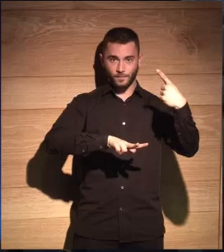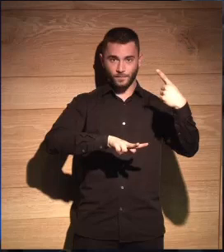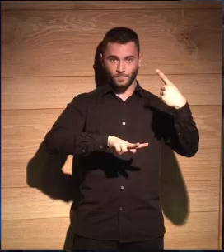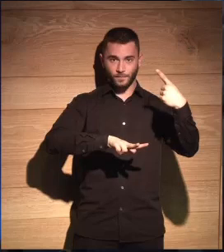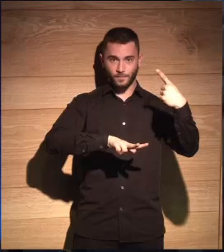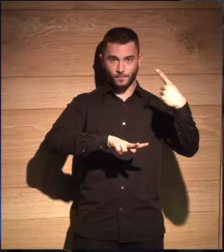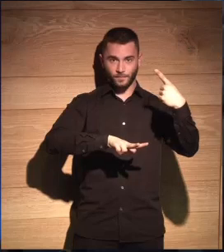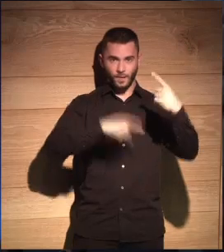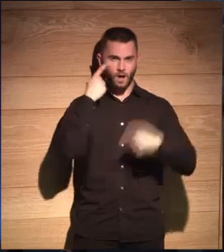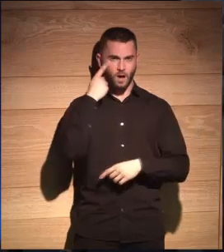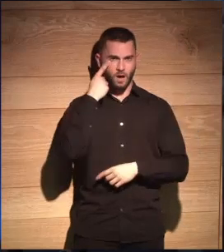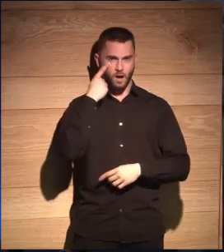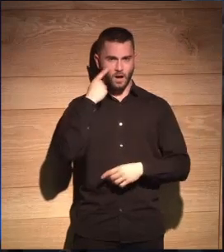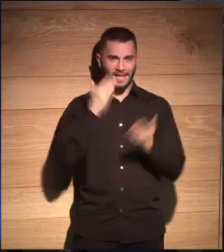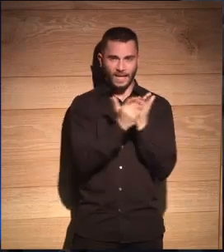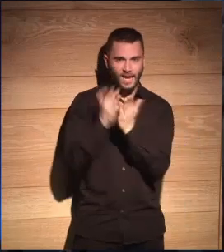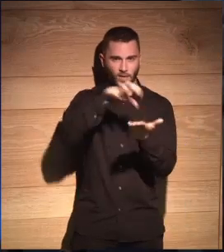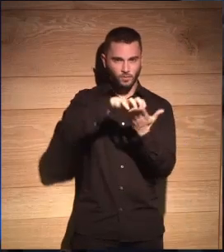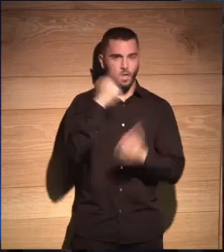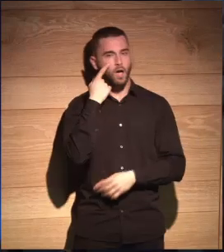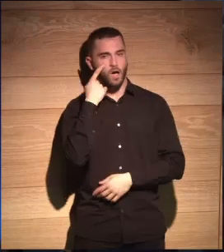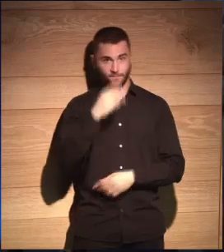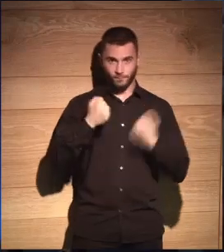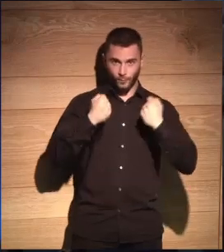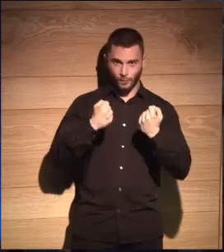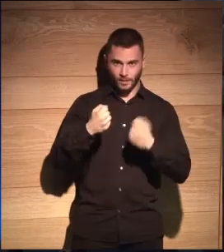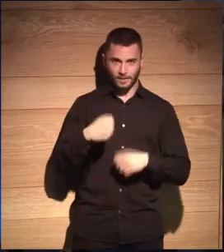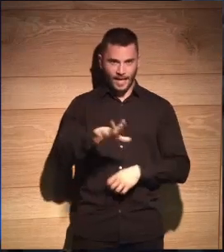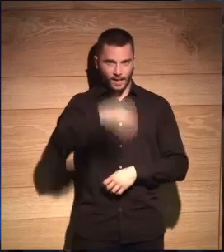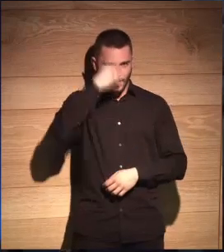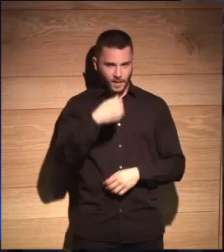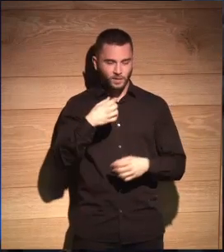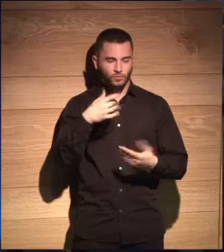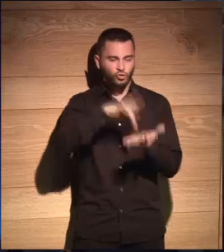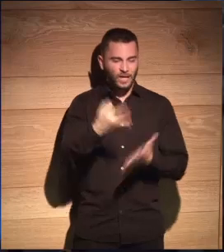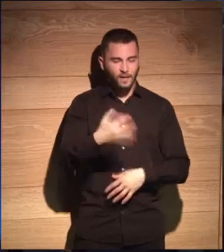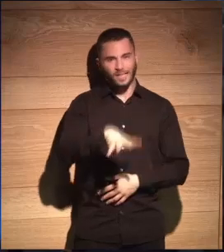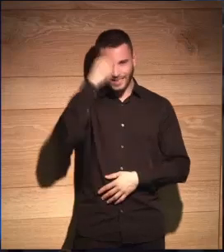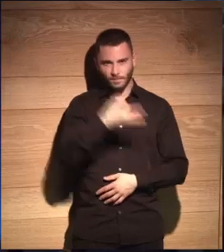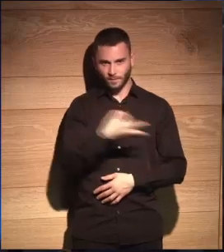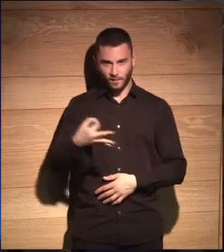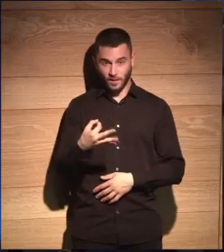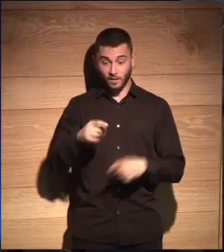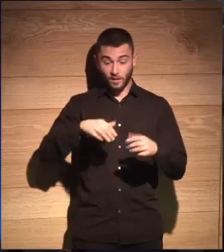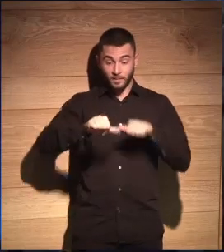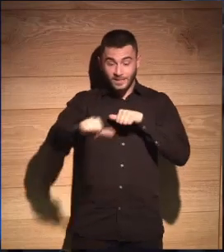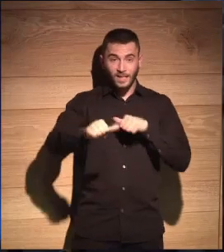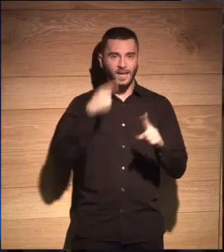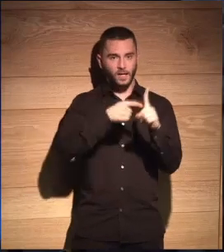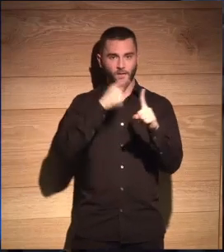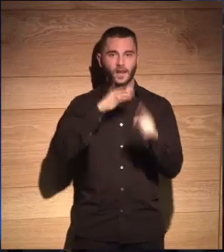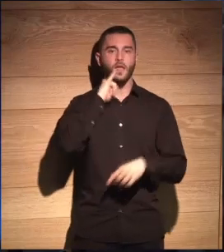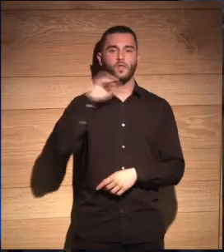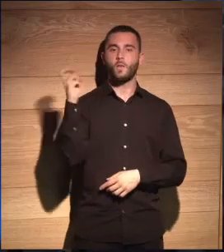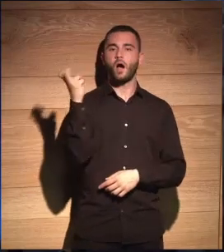estuvo muy supervisado por parte del estudio, que se entendiera bien todo lo que sucedía, y a partir de ahí ha servido de referencia al resto de idiomas y se ha